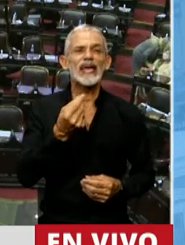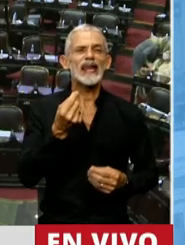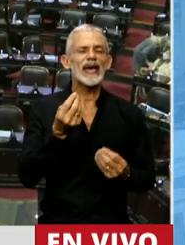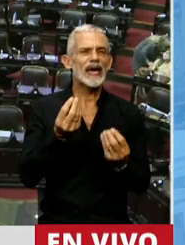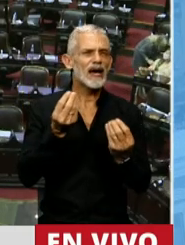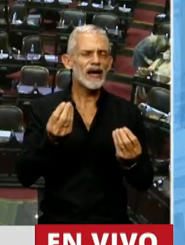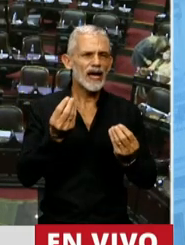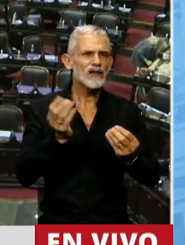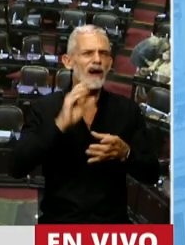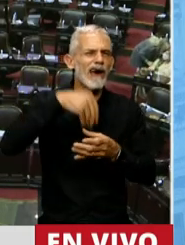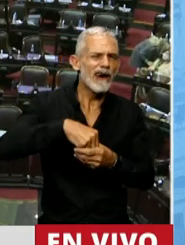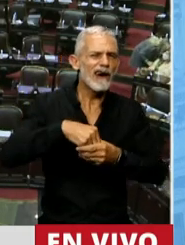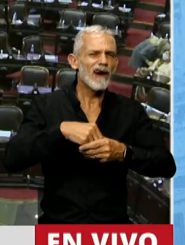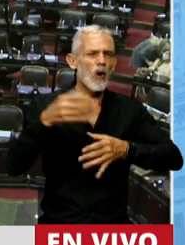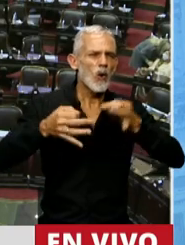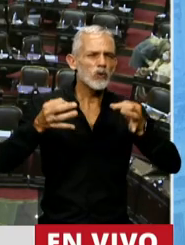intrometerse en los temas de justicia